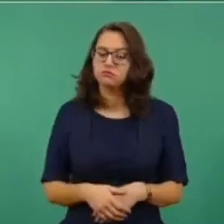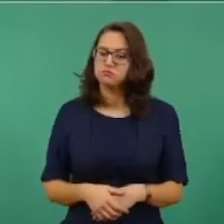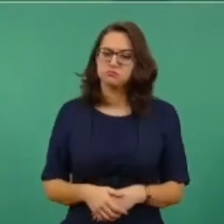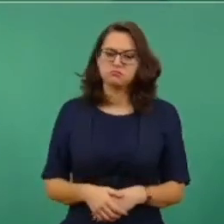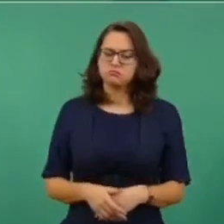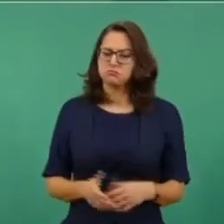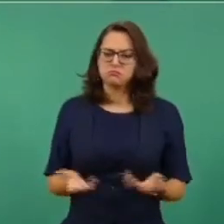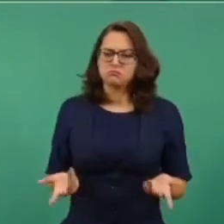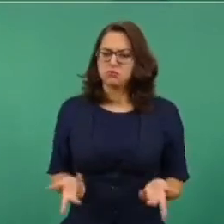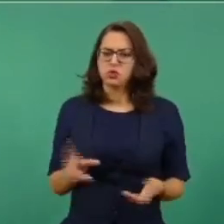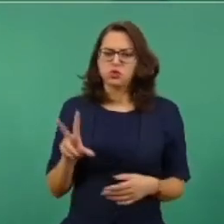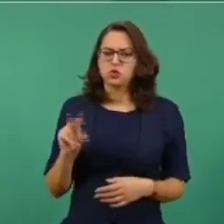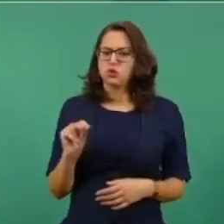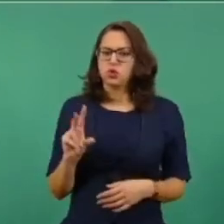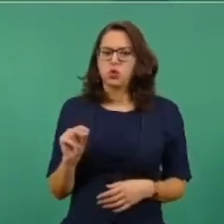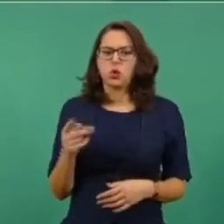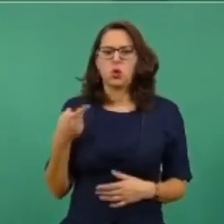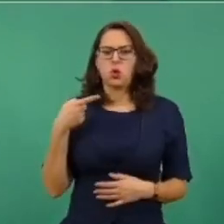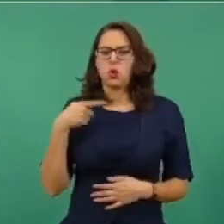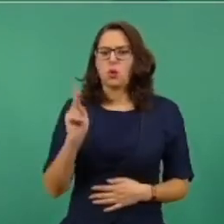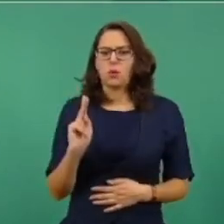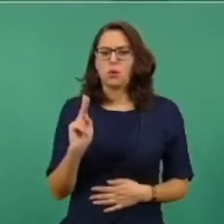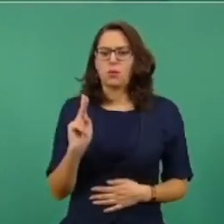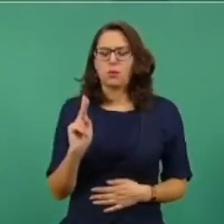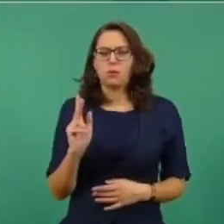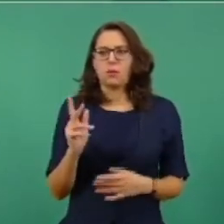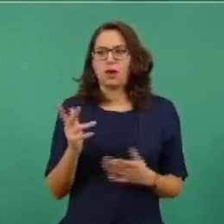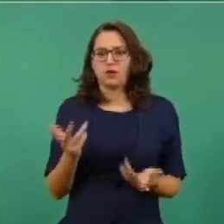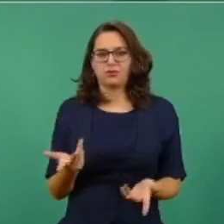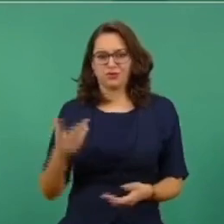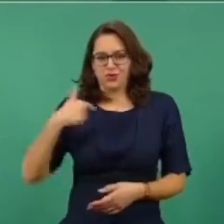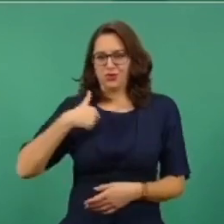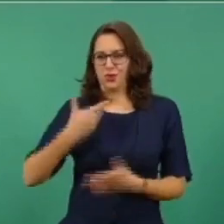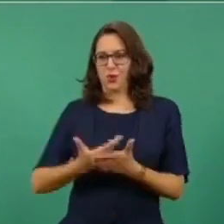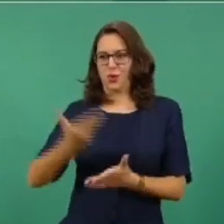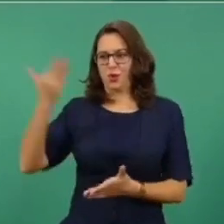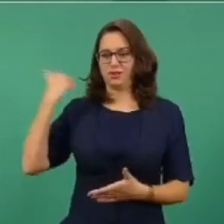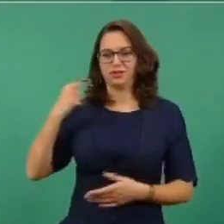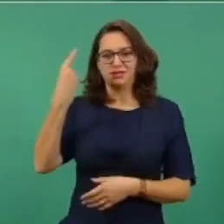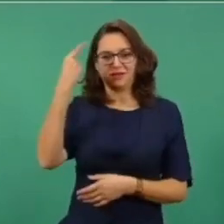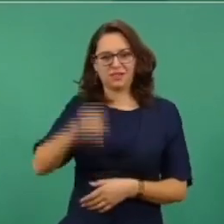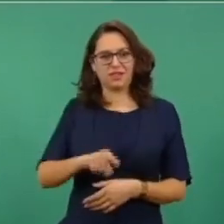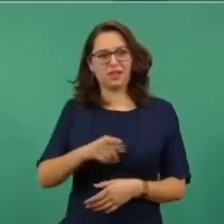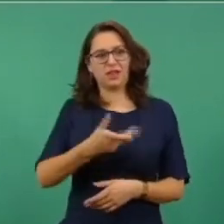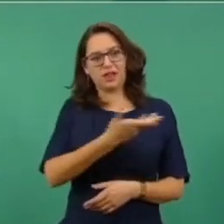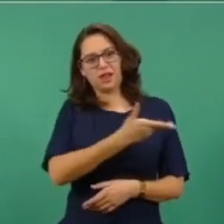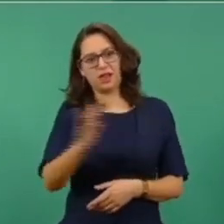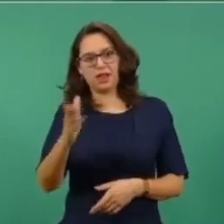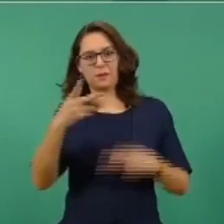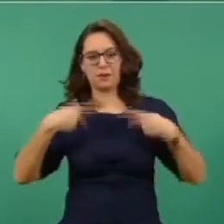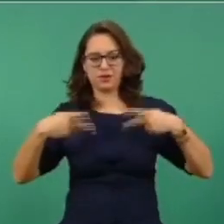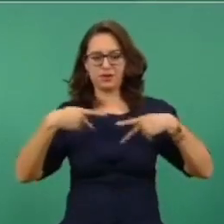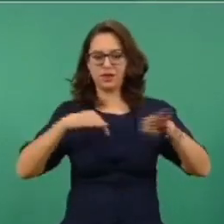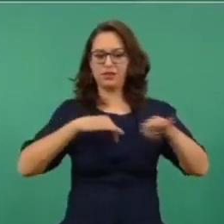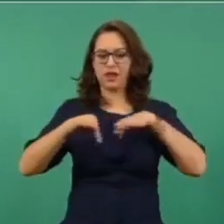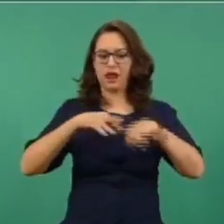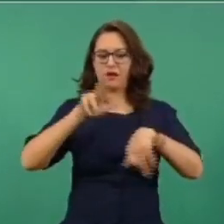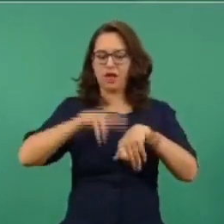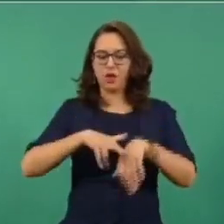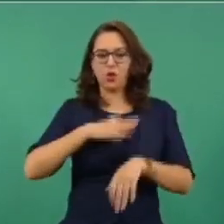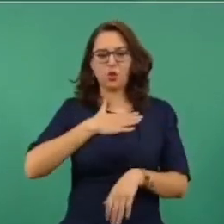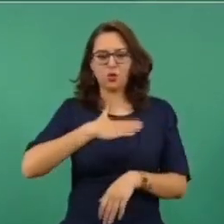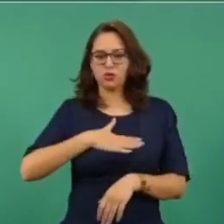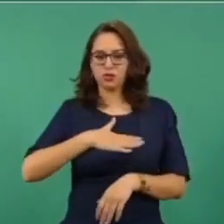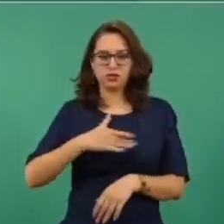un lineamiento general. Bien. Que se haga justicia a los trabajadores, siempre. Muy bien,